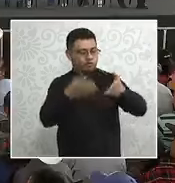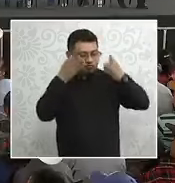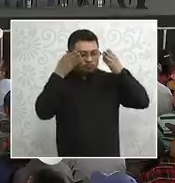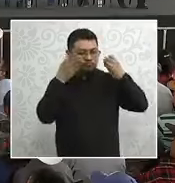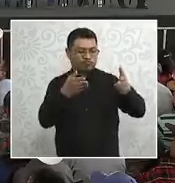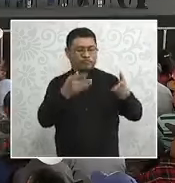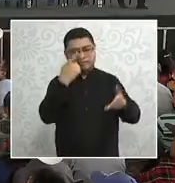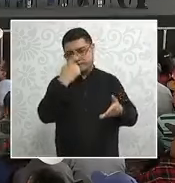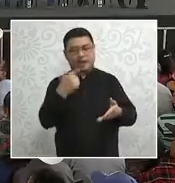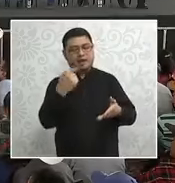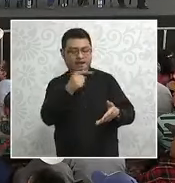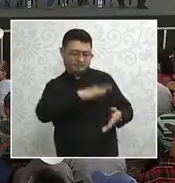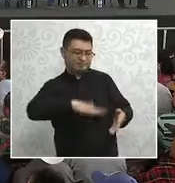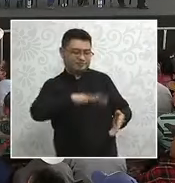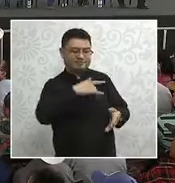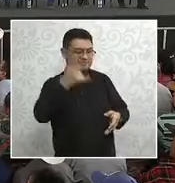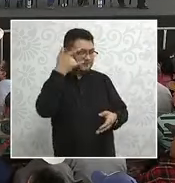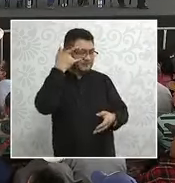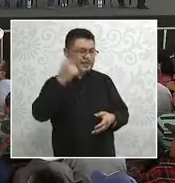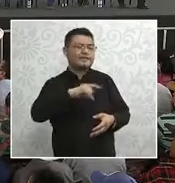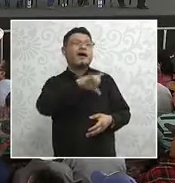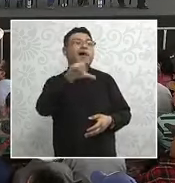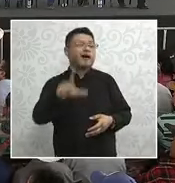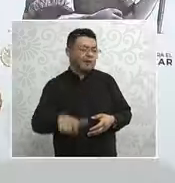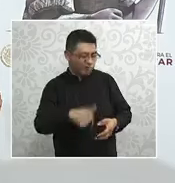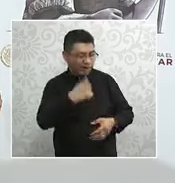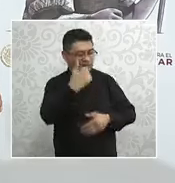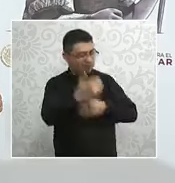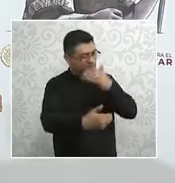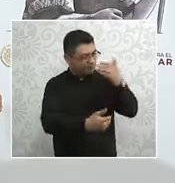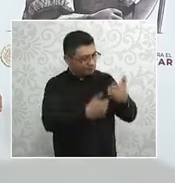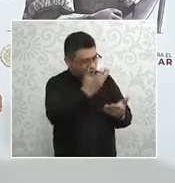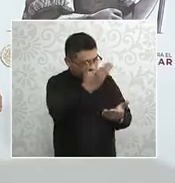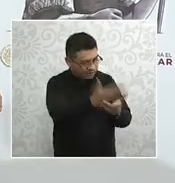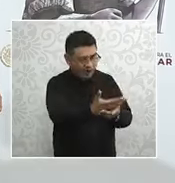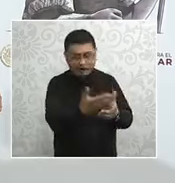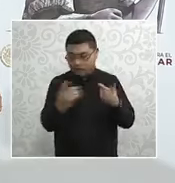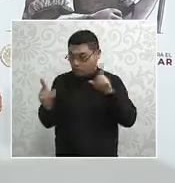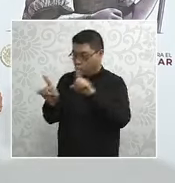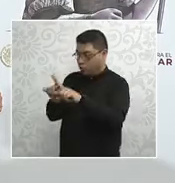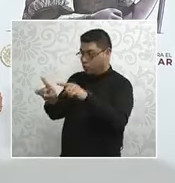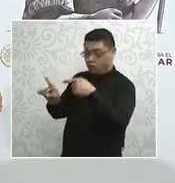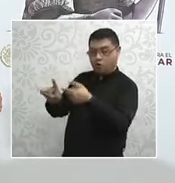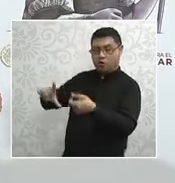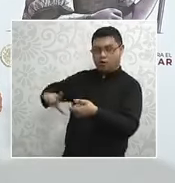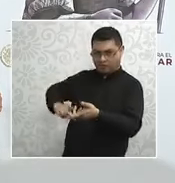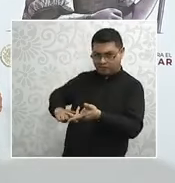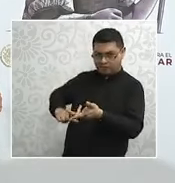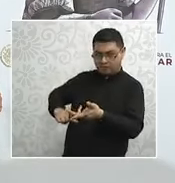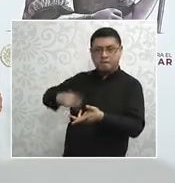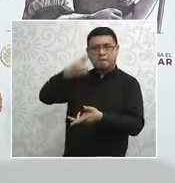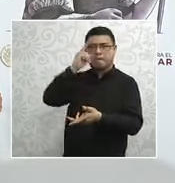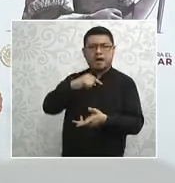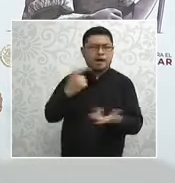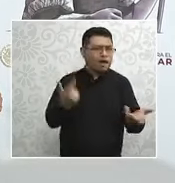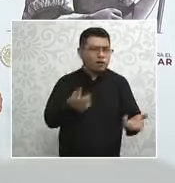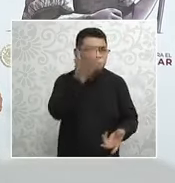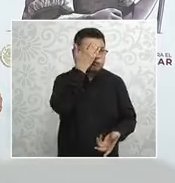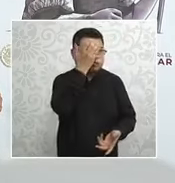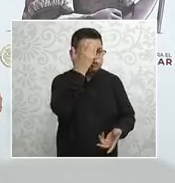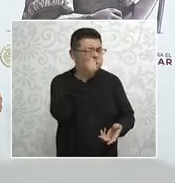Campeche por supuesto ya les vamos a informar venimos con la gobernadora para que conozcan muy bien de qué se